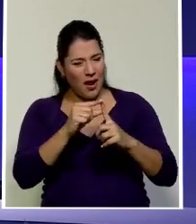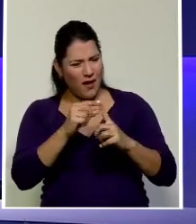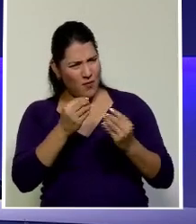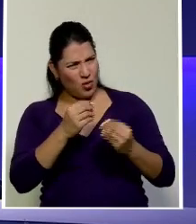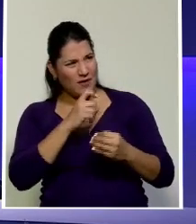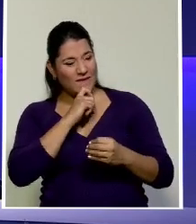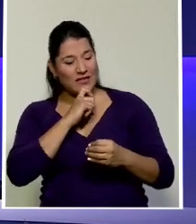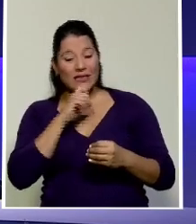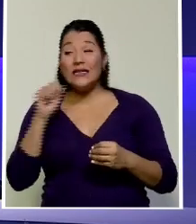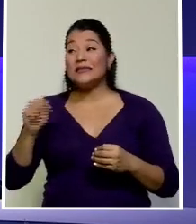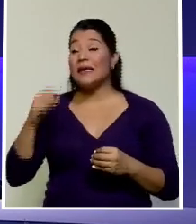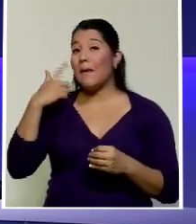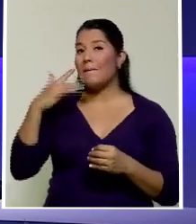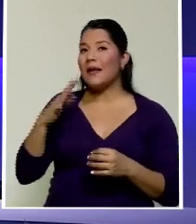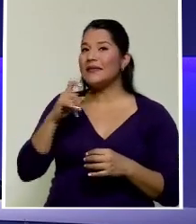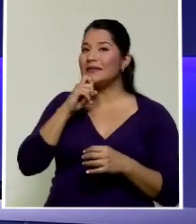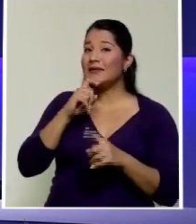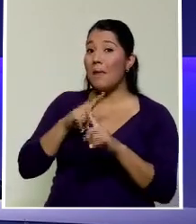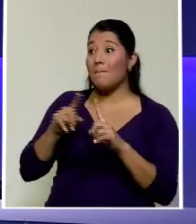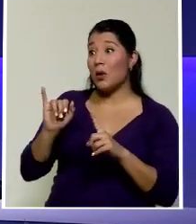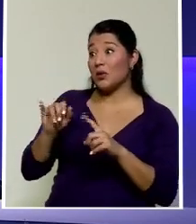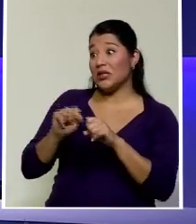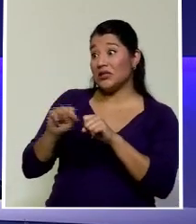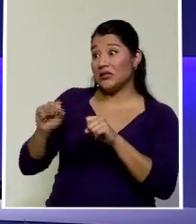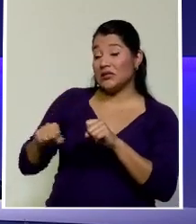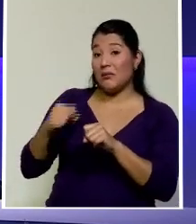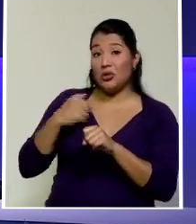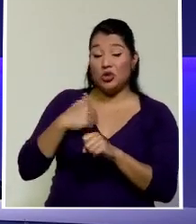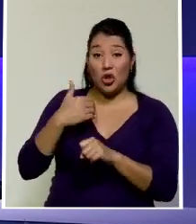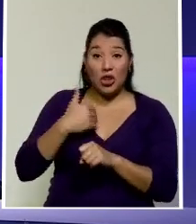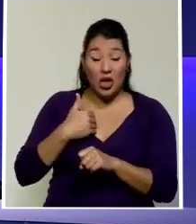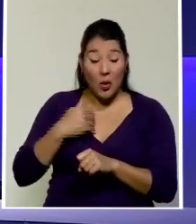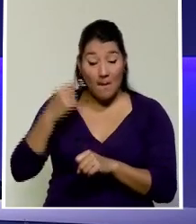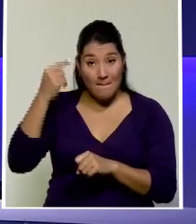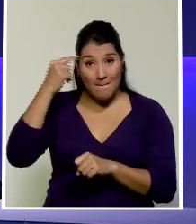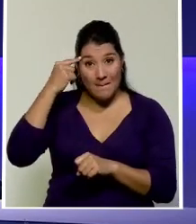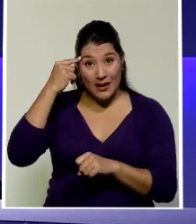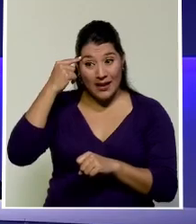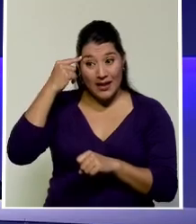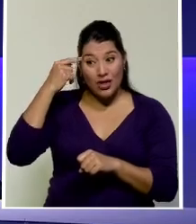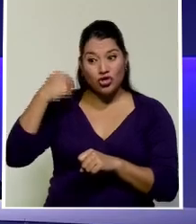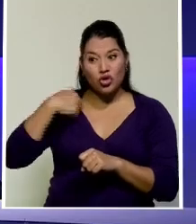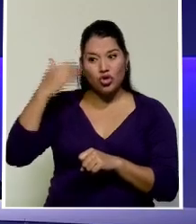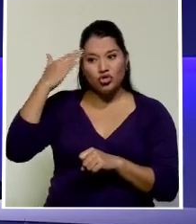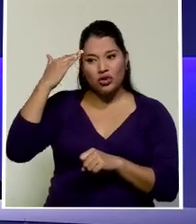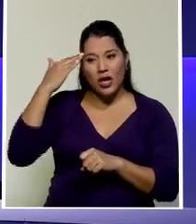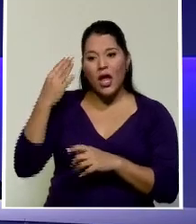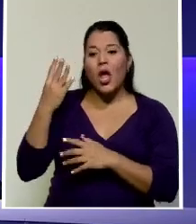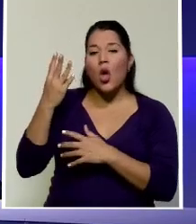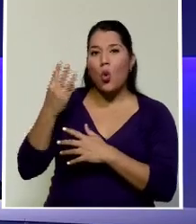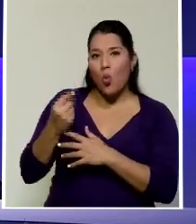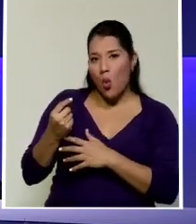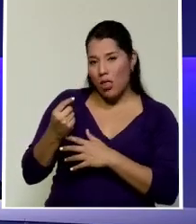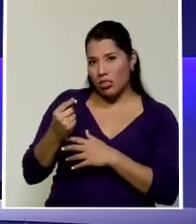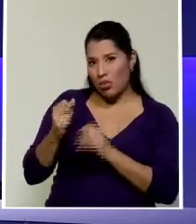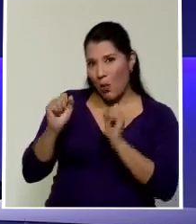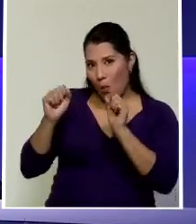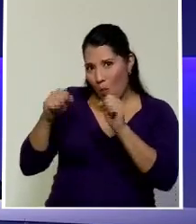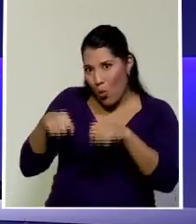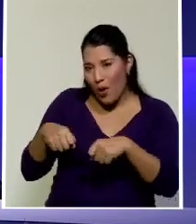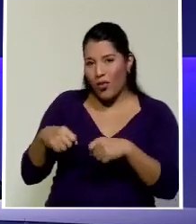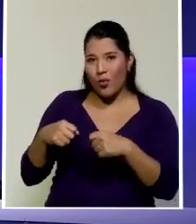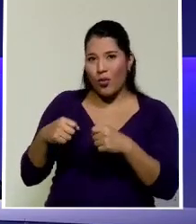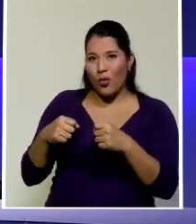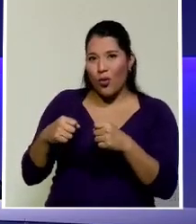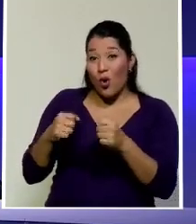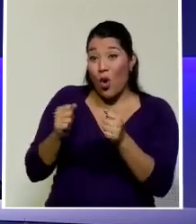difícil, pero es un sistema que uno se hace. Ya mentalmente yo sé cuánto estoy cubriendo con la escritura. Y además que sí